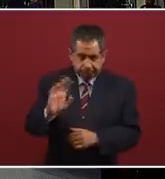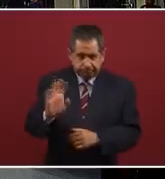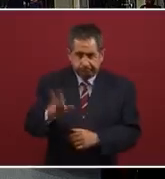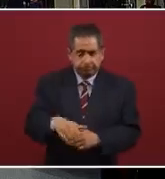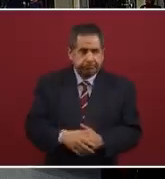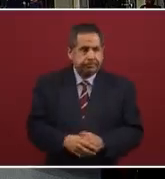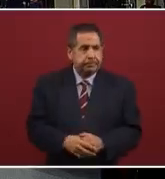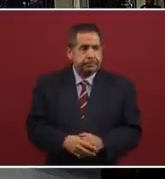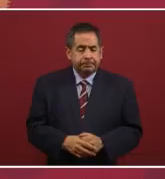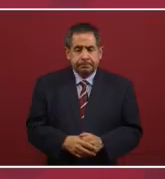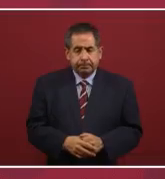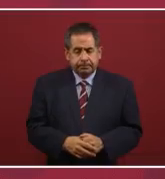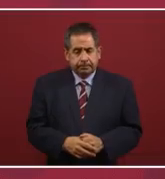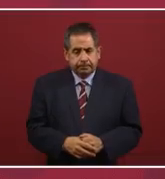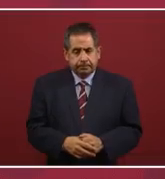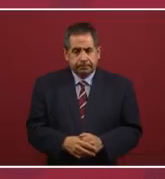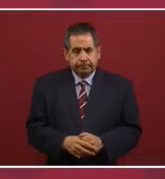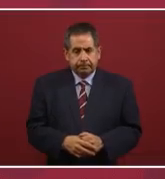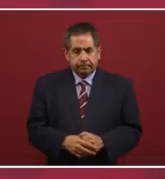No, es que